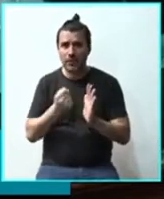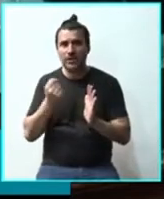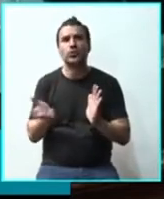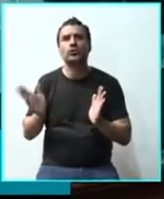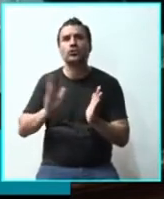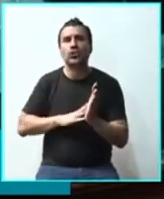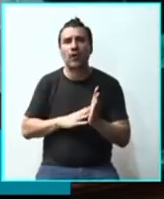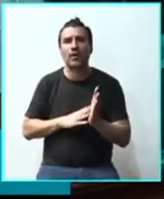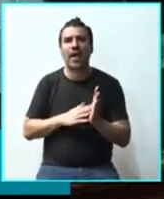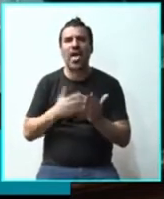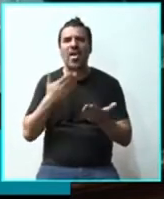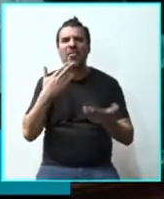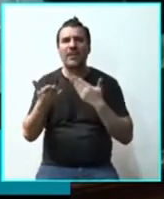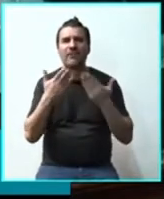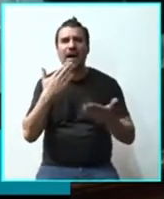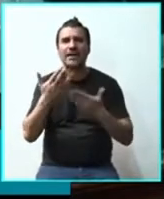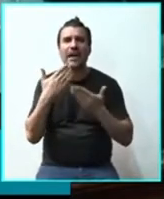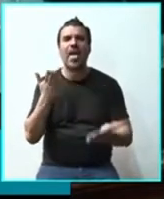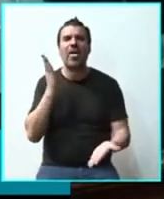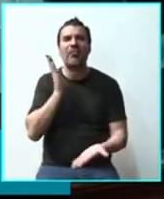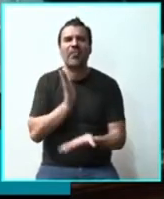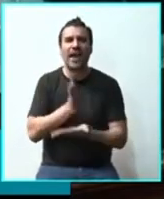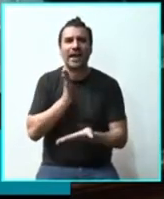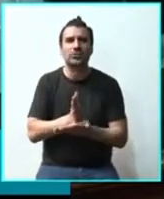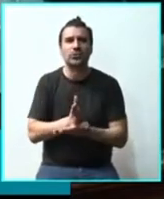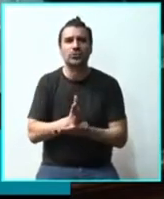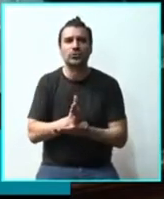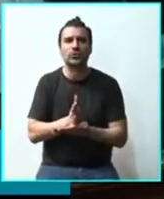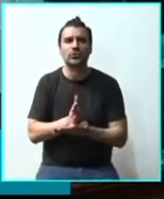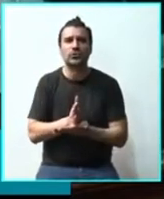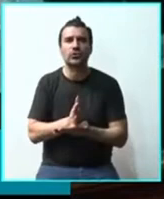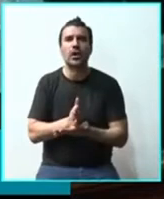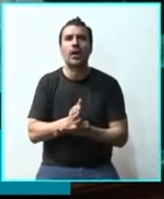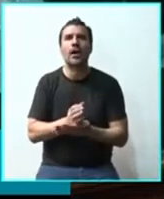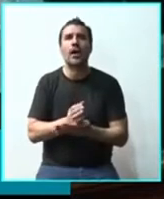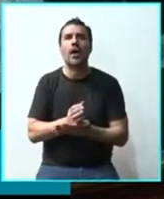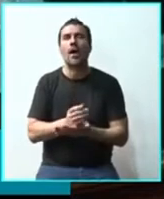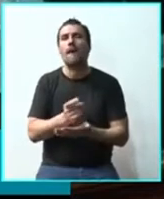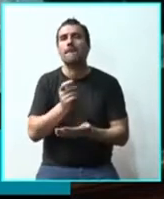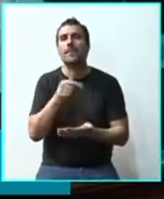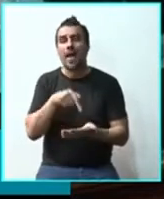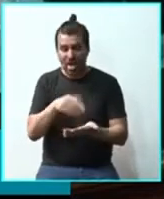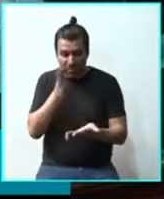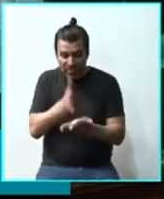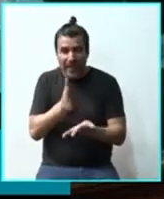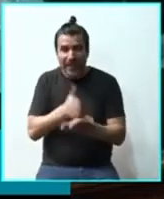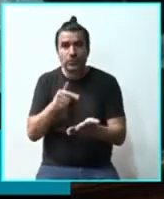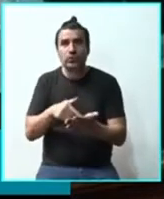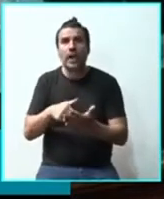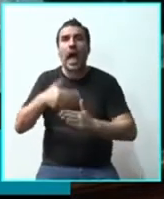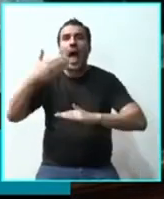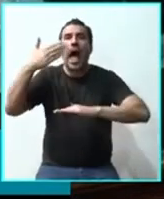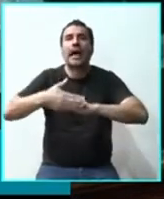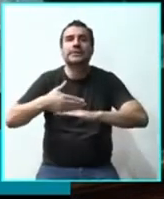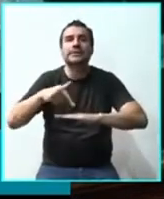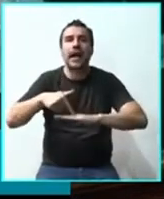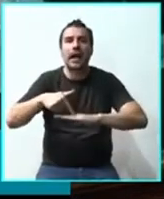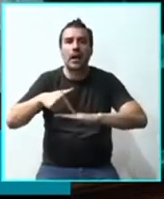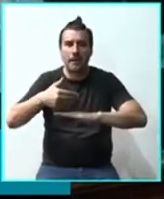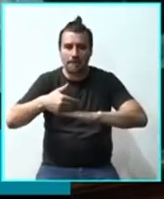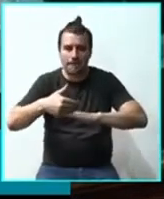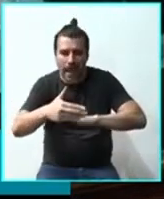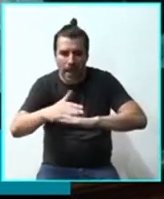determinados derechos y cómo avanza o no ante algunos conflictos sobre esos derechos y qué límites y objetivos